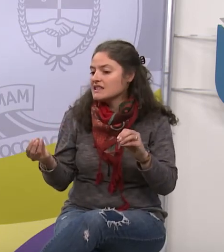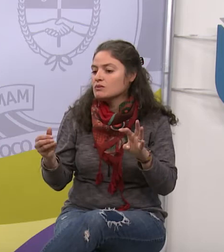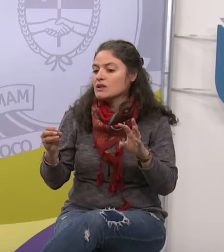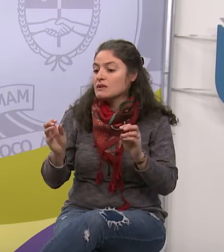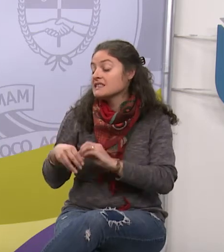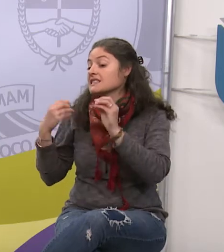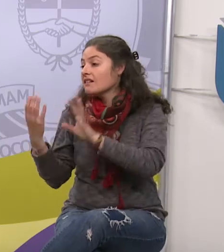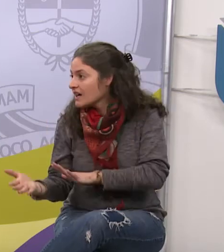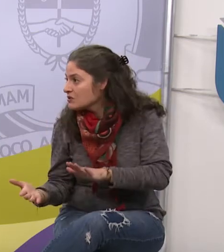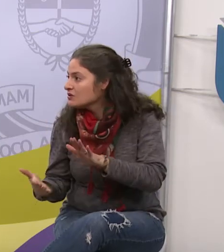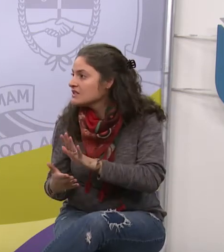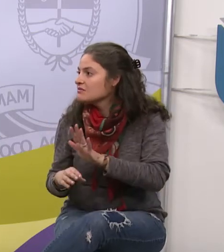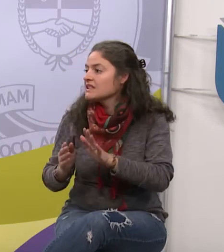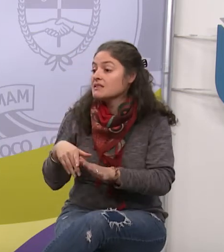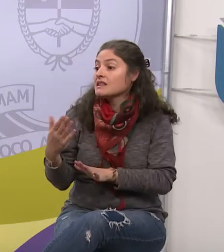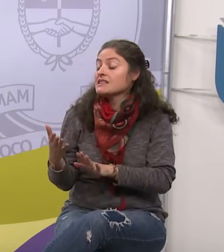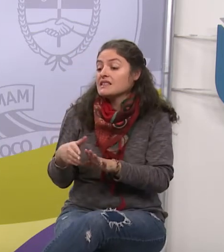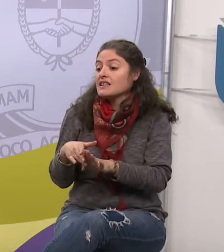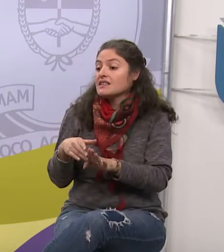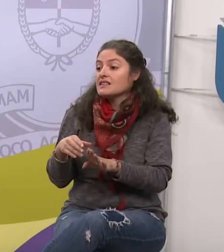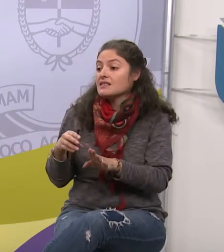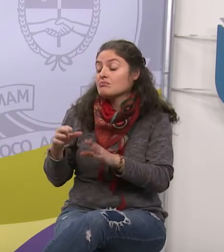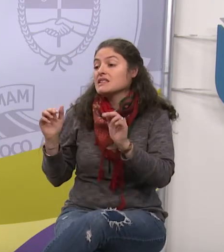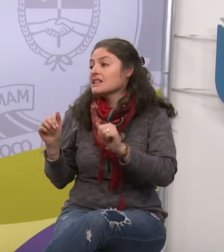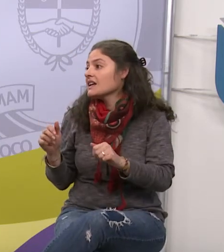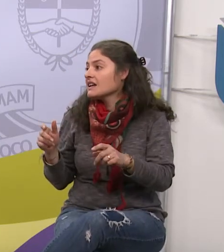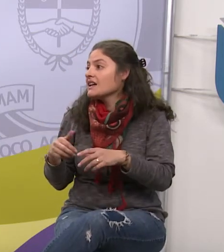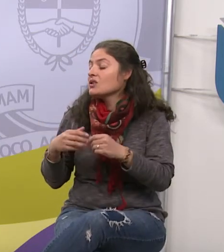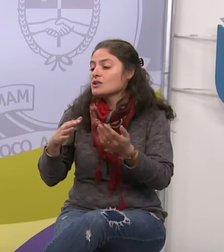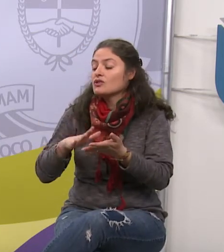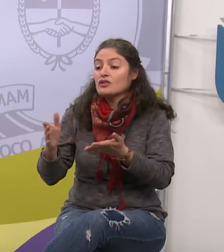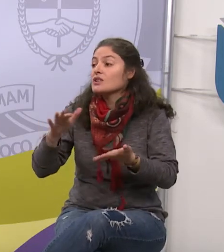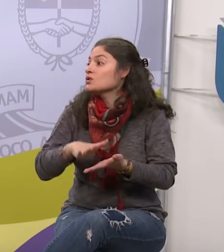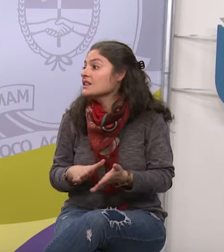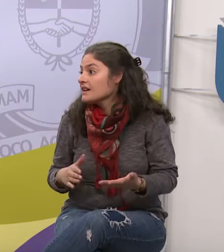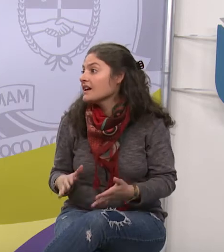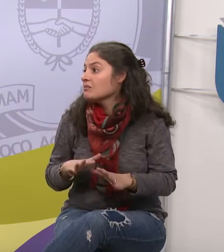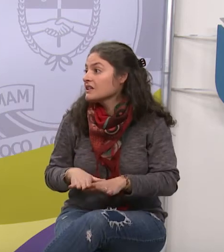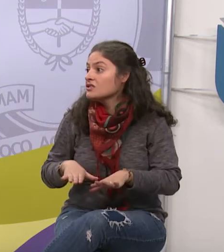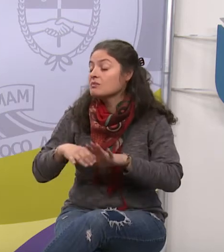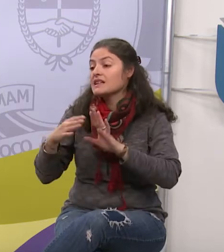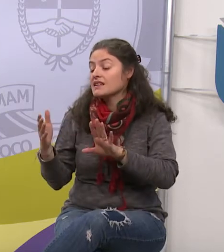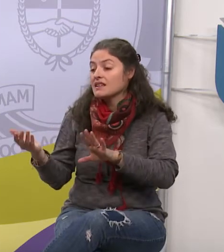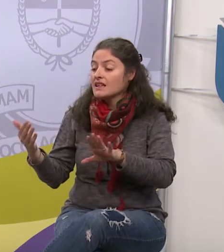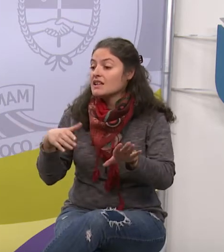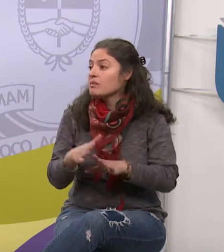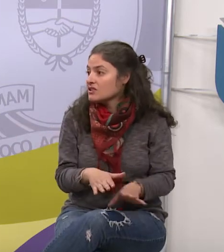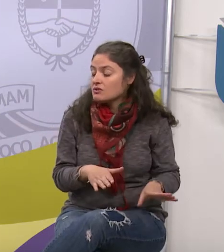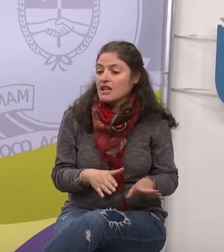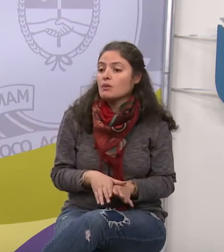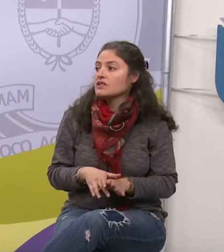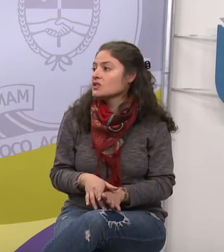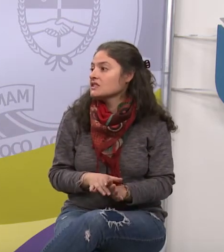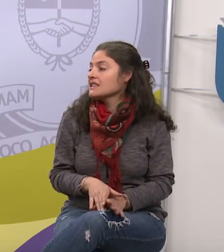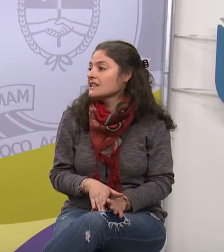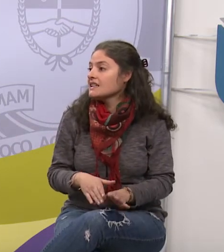que detectamos una amenaza, trabajamos sobre esa amenaza para tratar de mitigarla o, bueno, reducirla al menos para que el impacto sobre